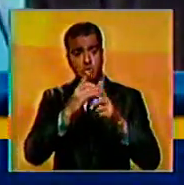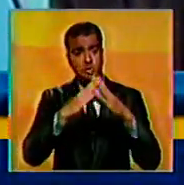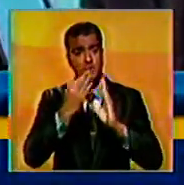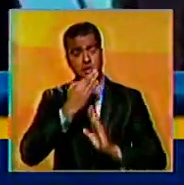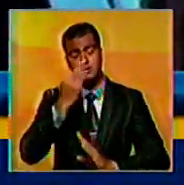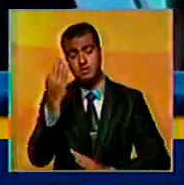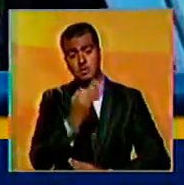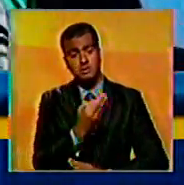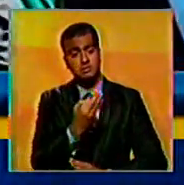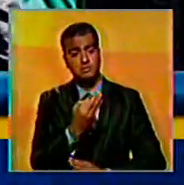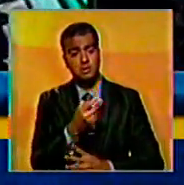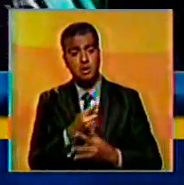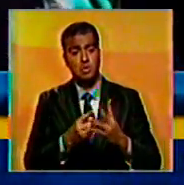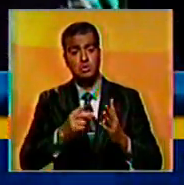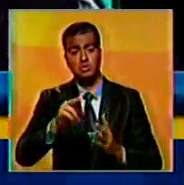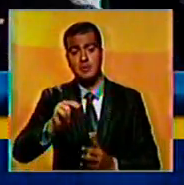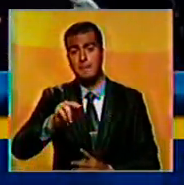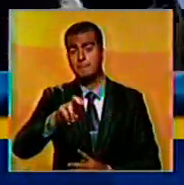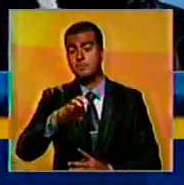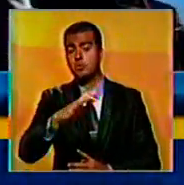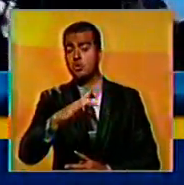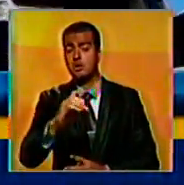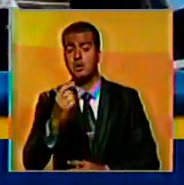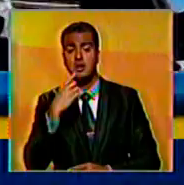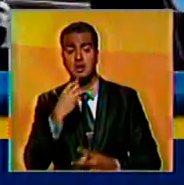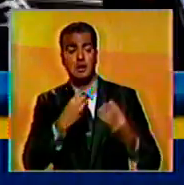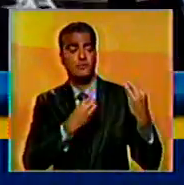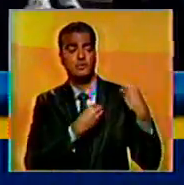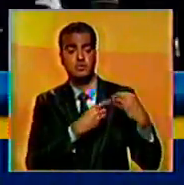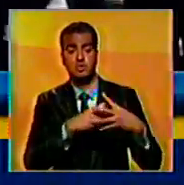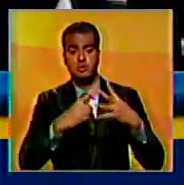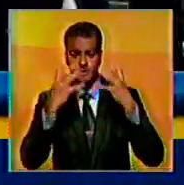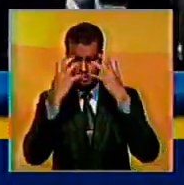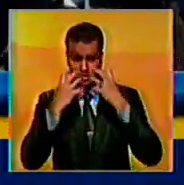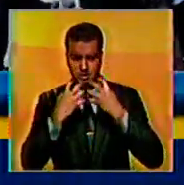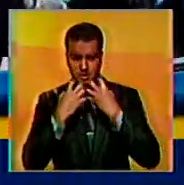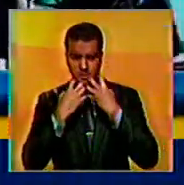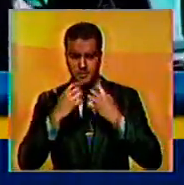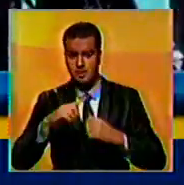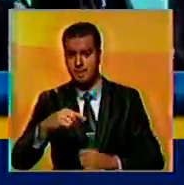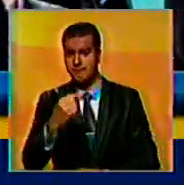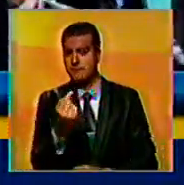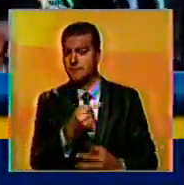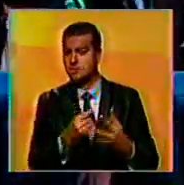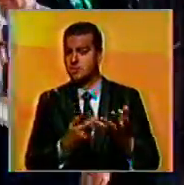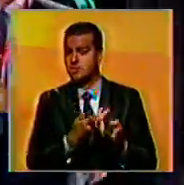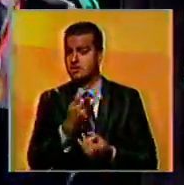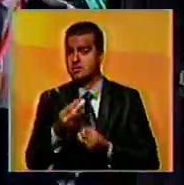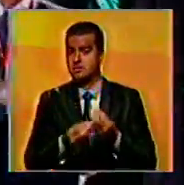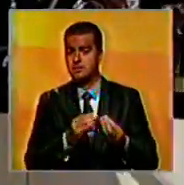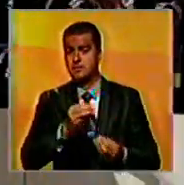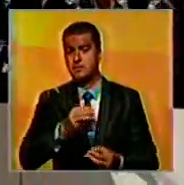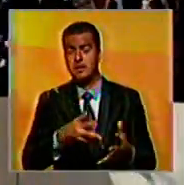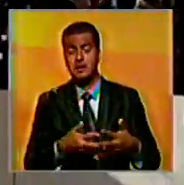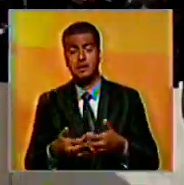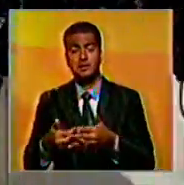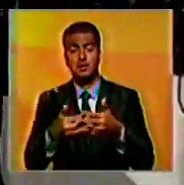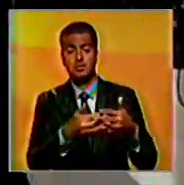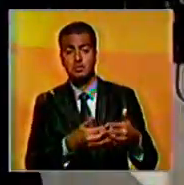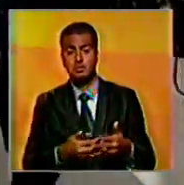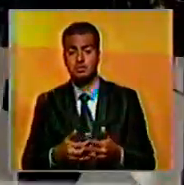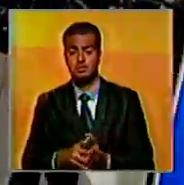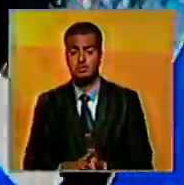asegurar los materiales nucleares y evitar que caigan en manos de terroristas. La próxima cumbre se realizará en Washington, Estados